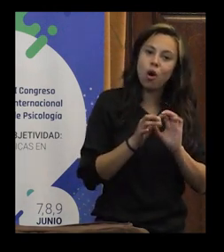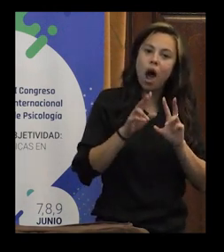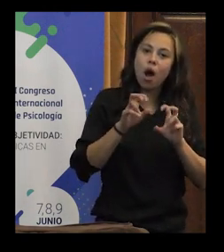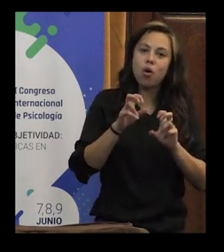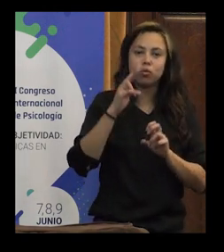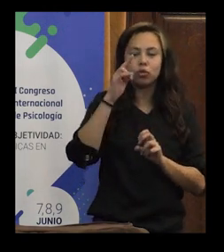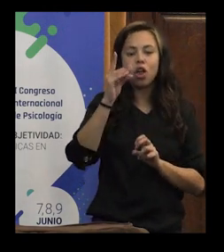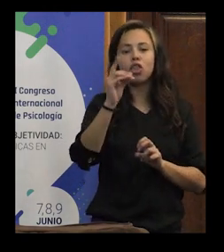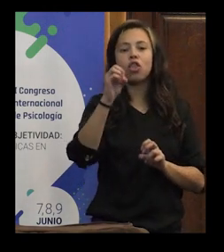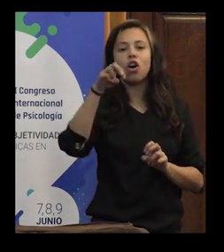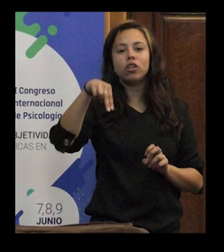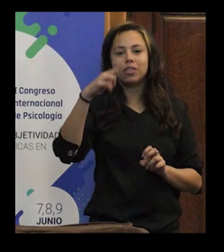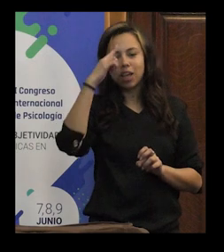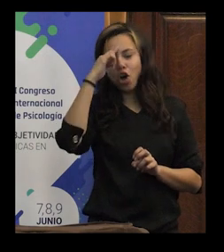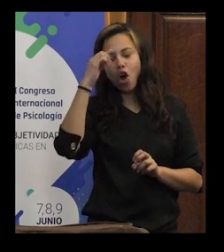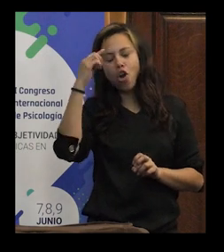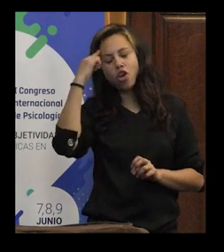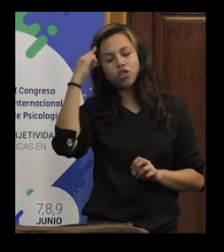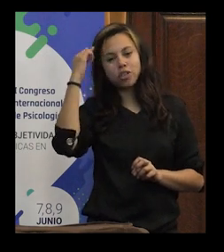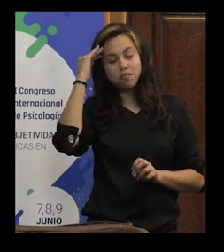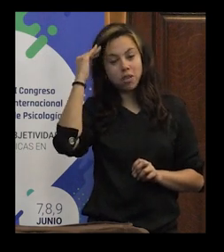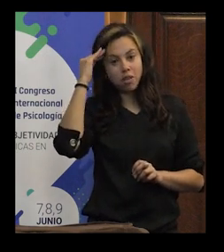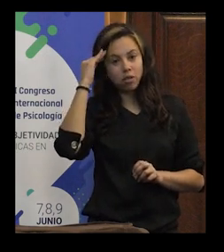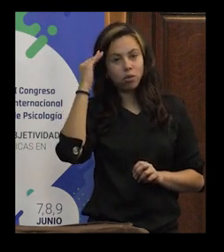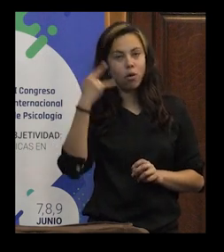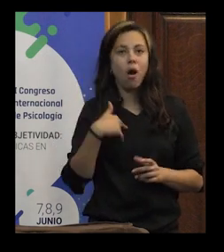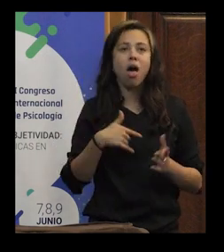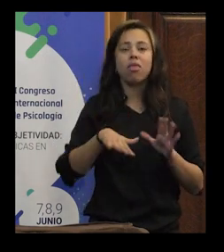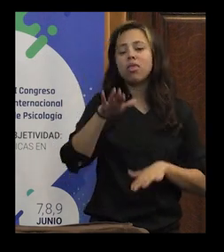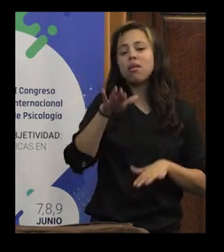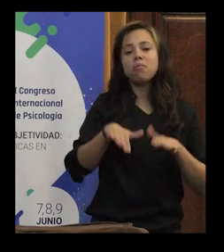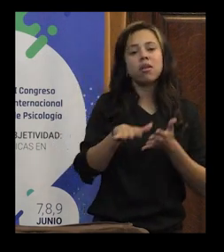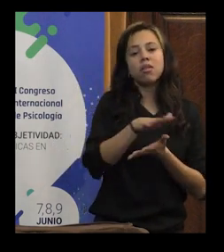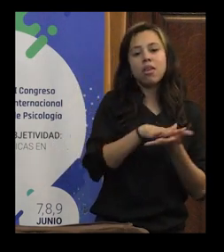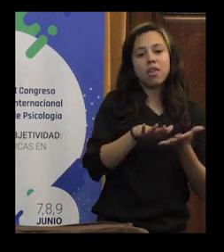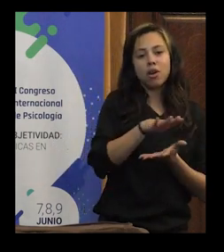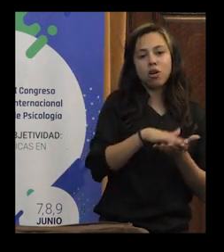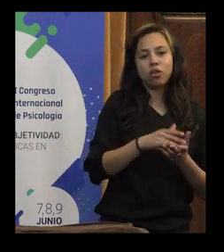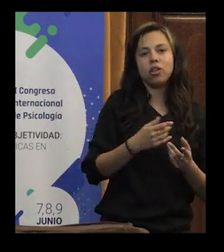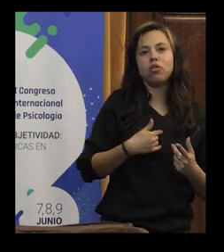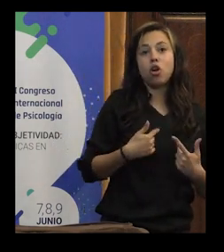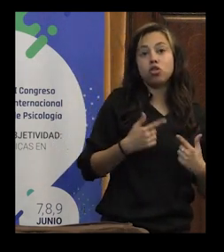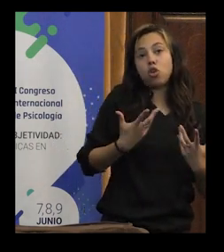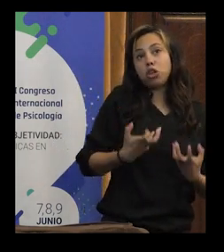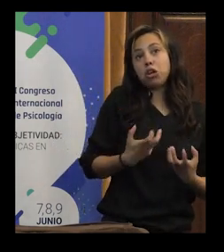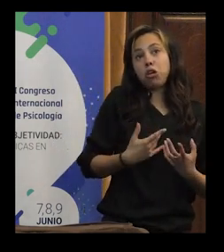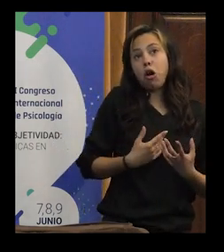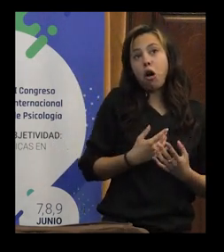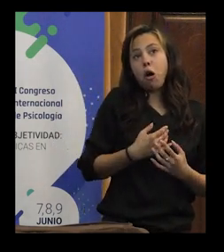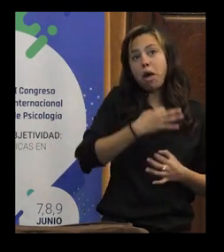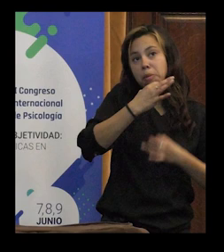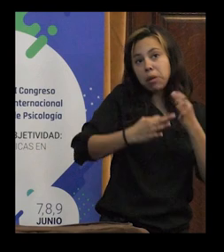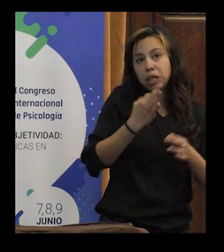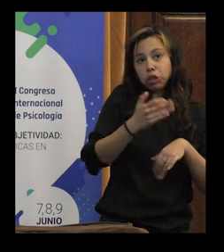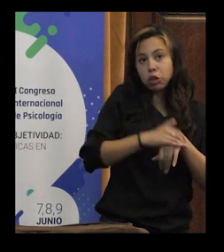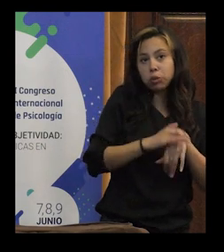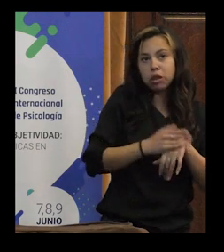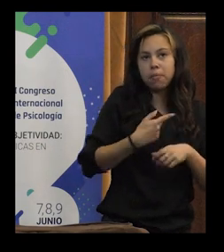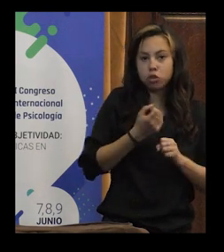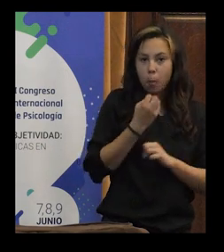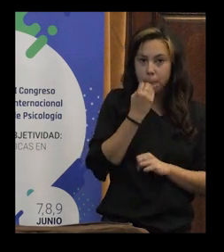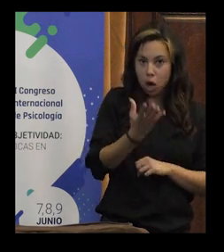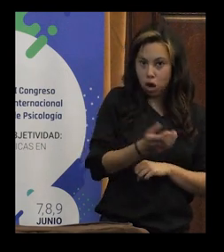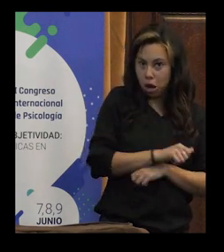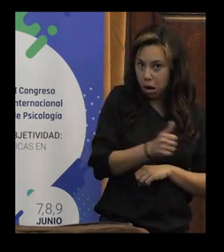of knowledge, ya sea en el contexto de una mejora, como la prevención de la diabetes